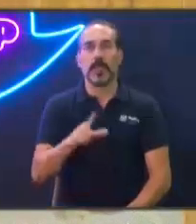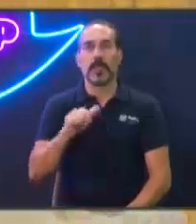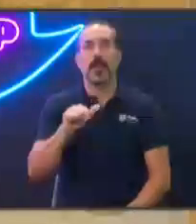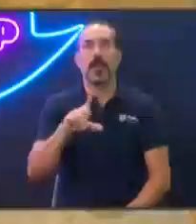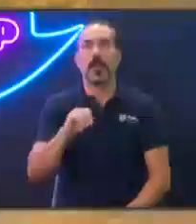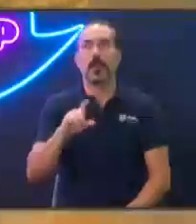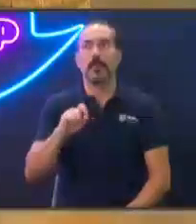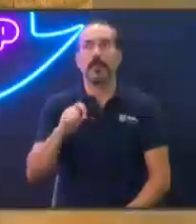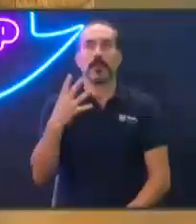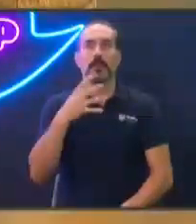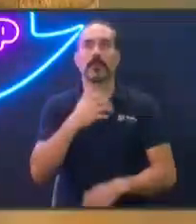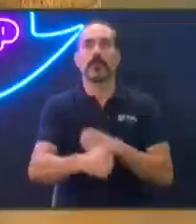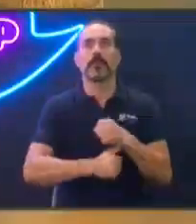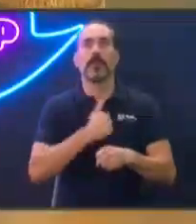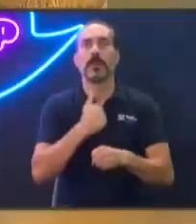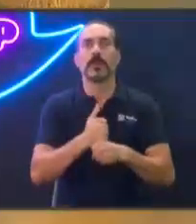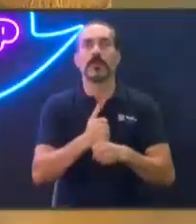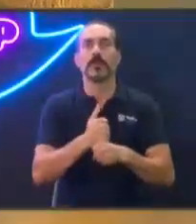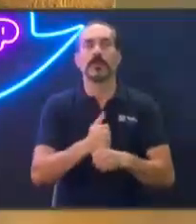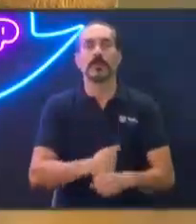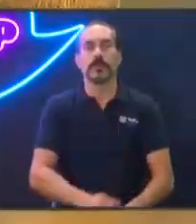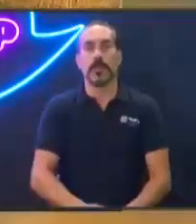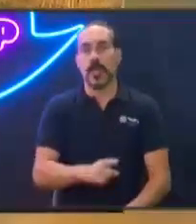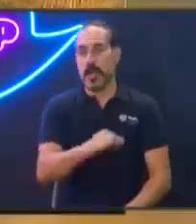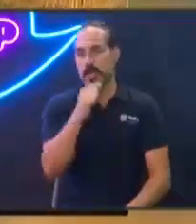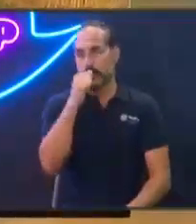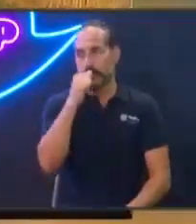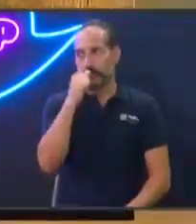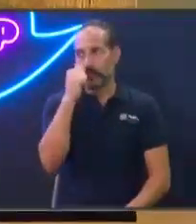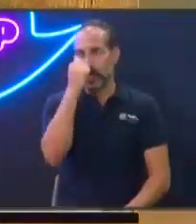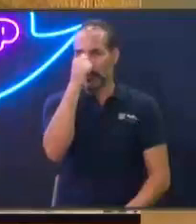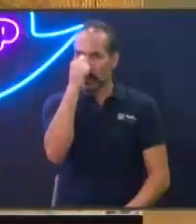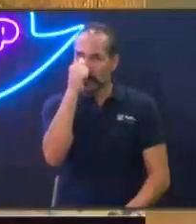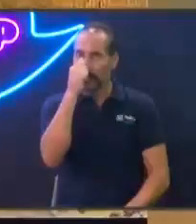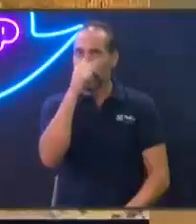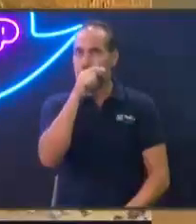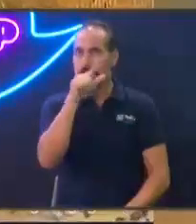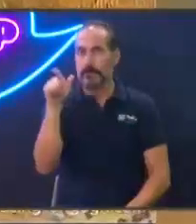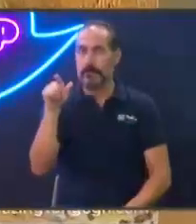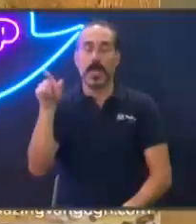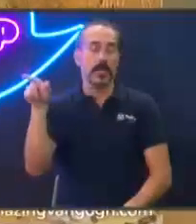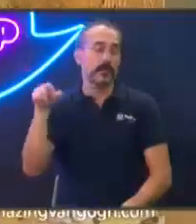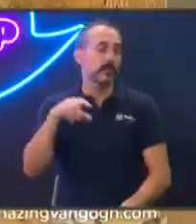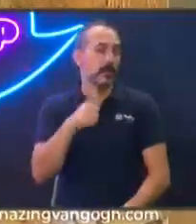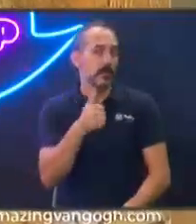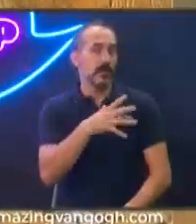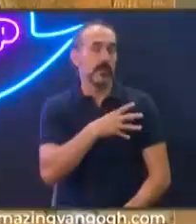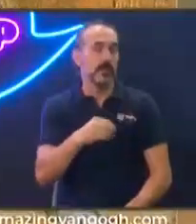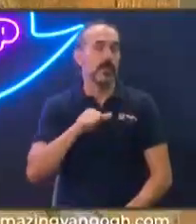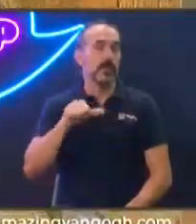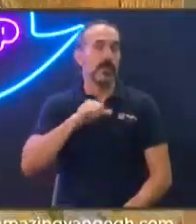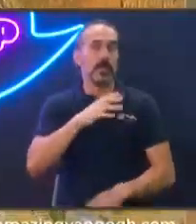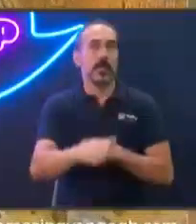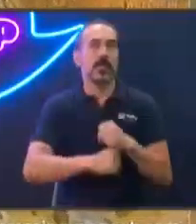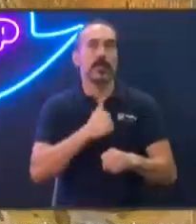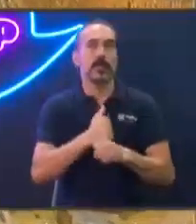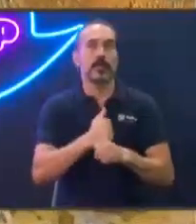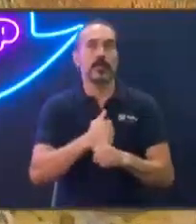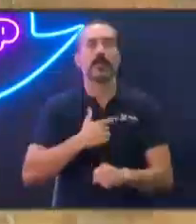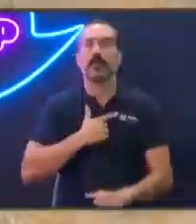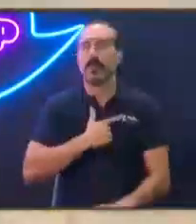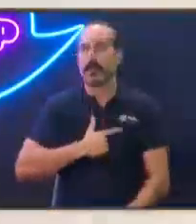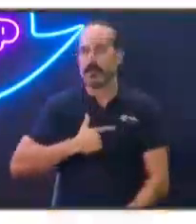diagnóstico de trastorno espectro autismo Y Mike con 16 años a los que les encanta el